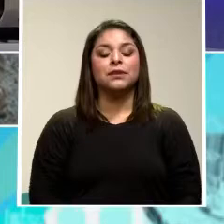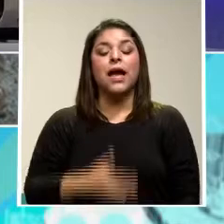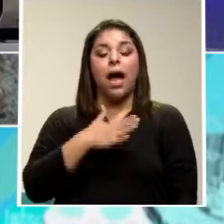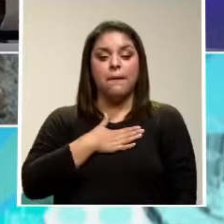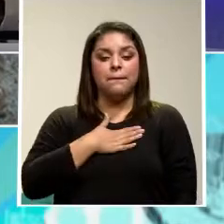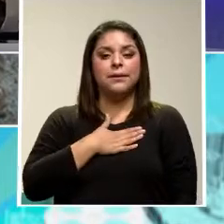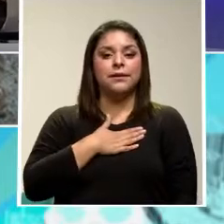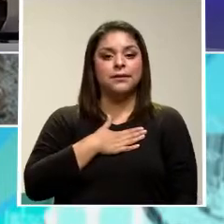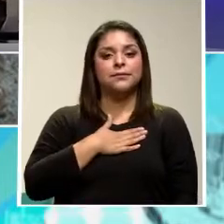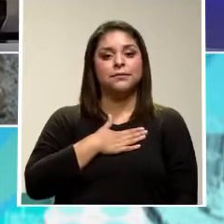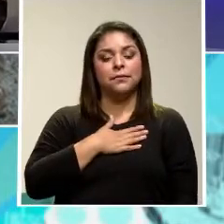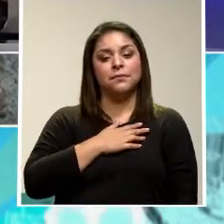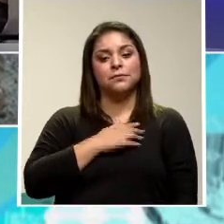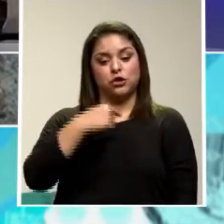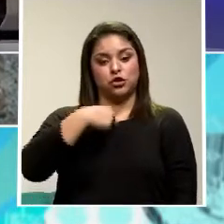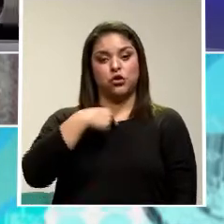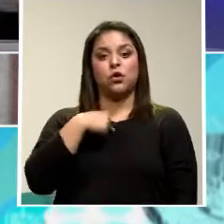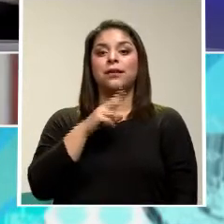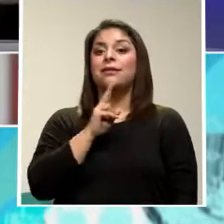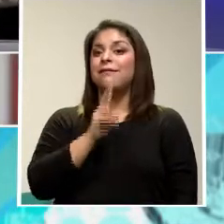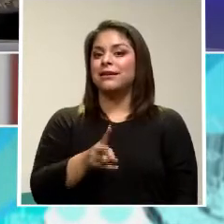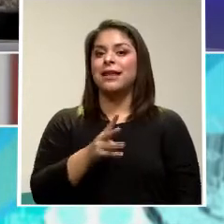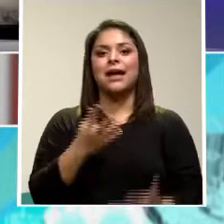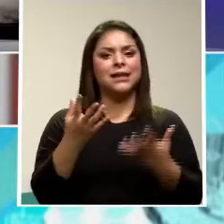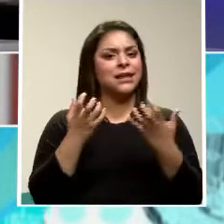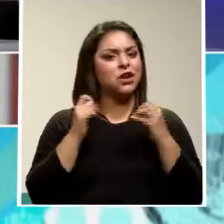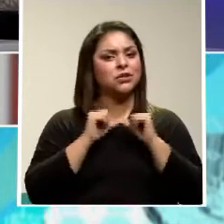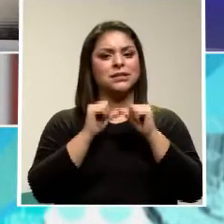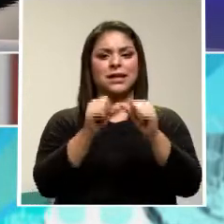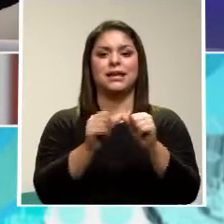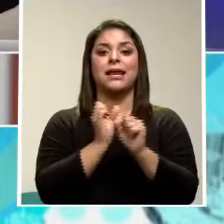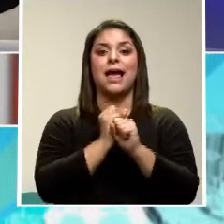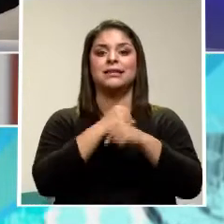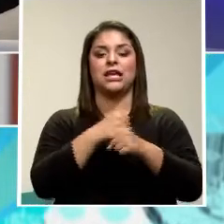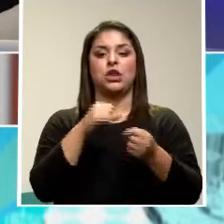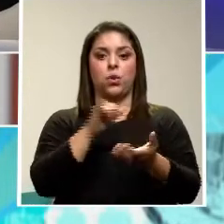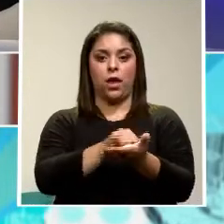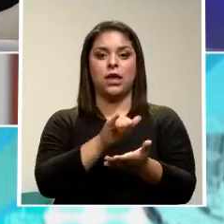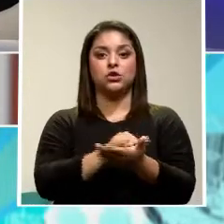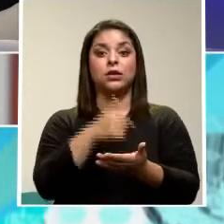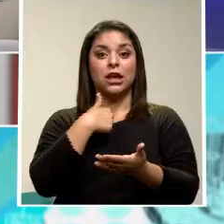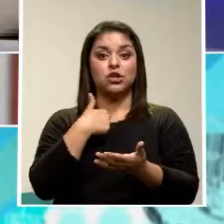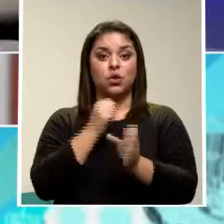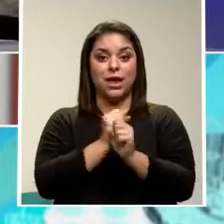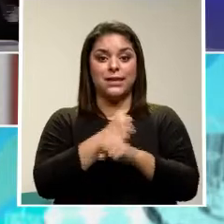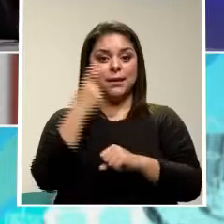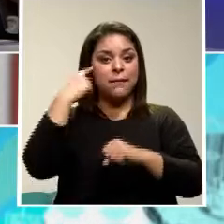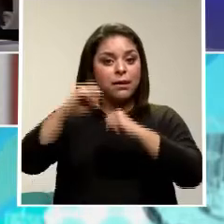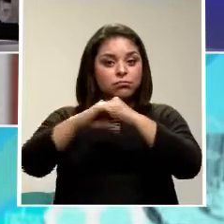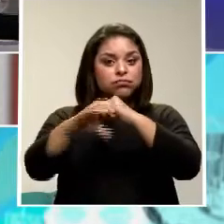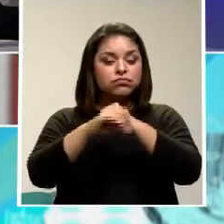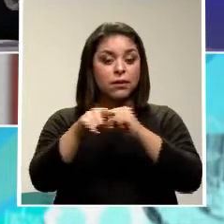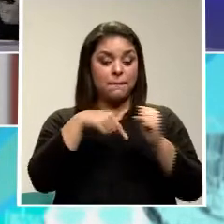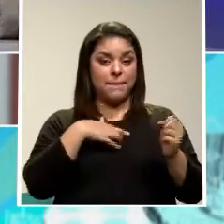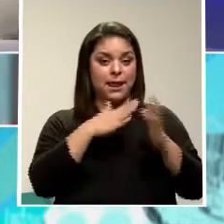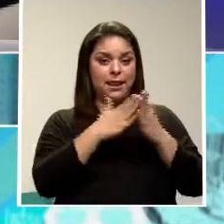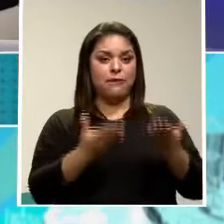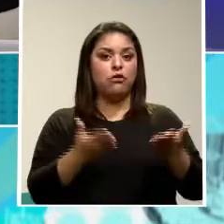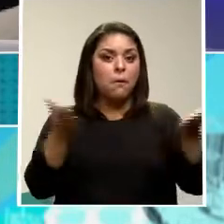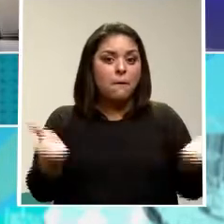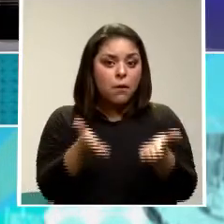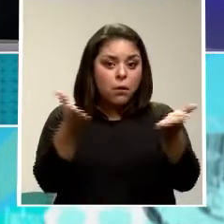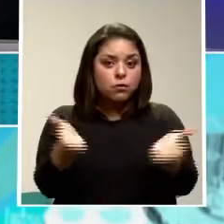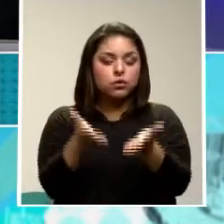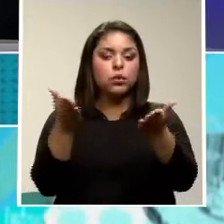fascinante, yo de verdad quisiera seguir haciendo esto que hice para el lanzamiento de este libro, para la promoción de este